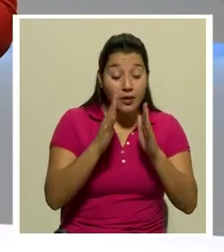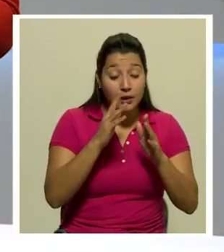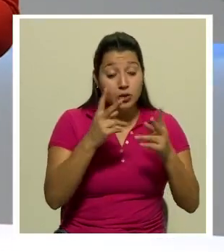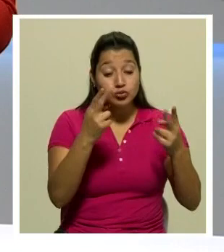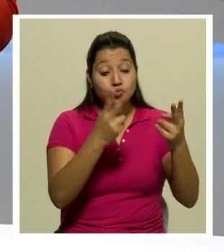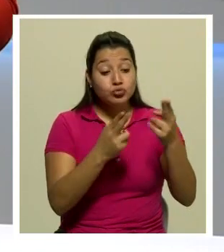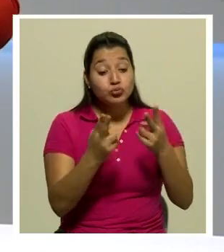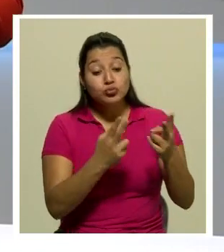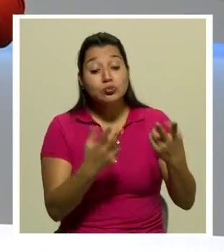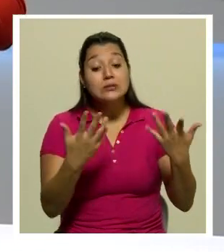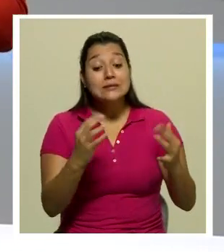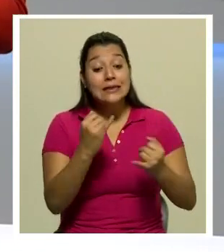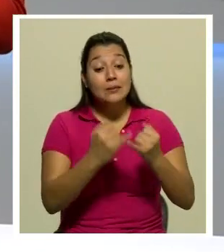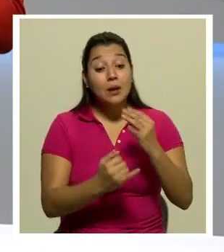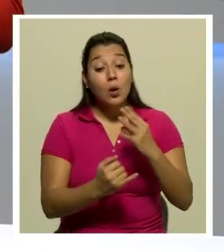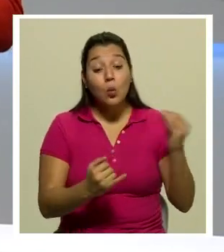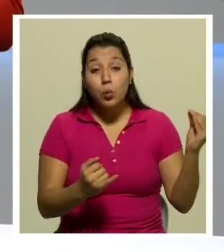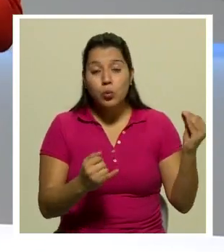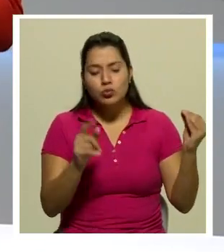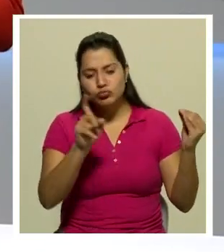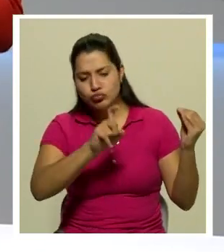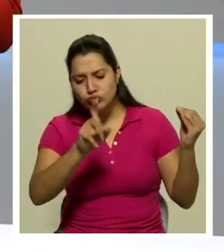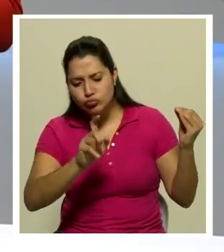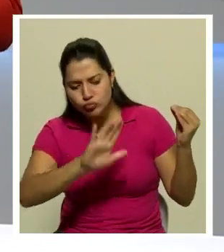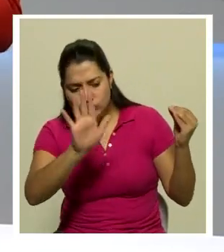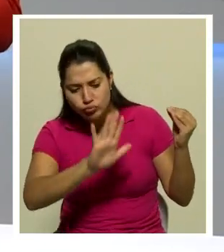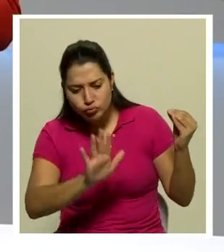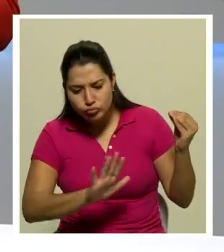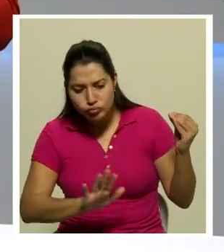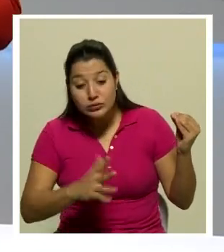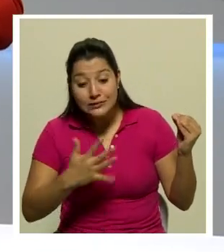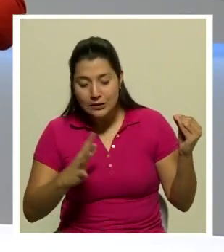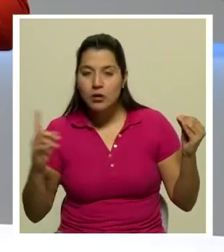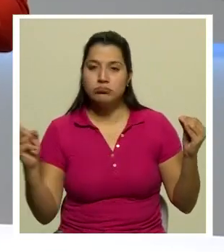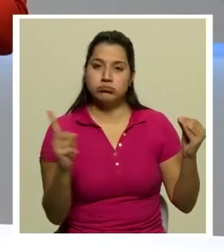entra, limpieza, por supuesto que tengan alcohol